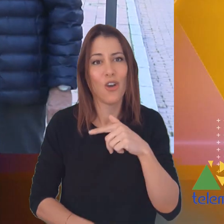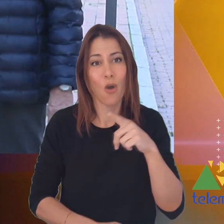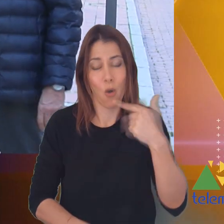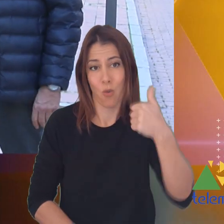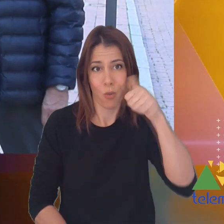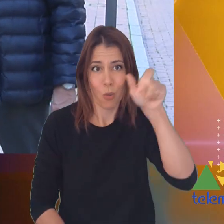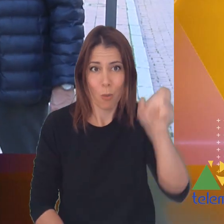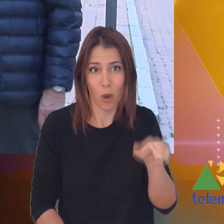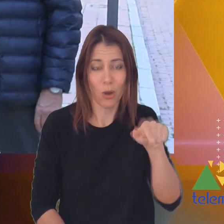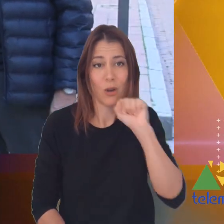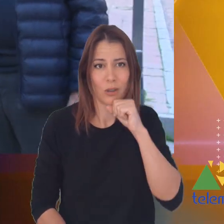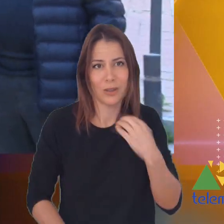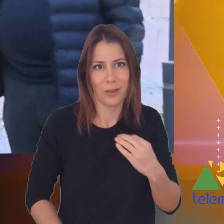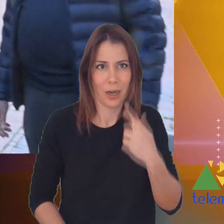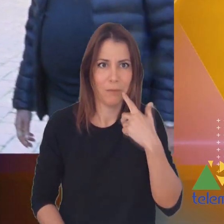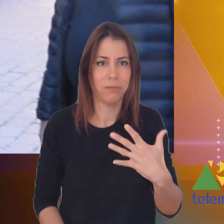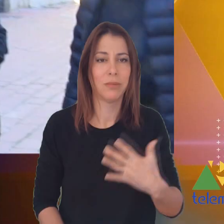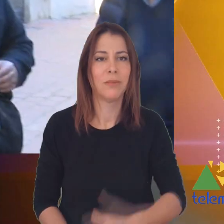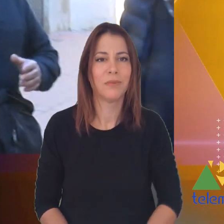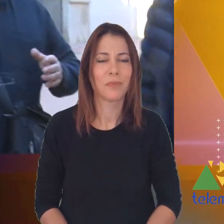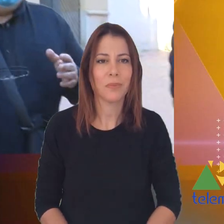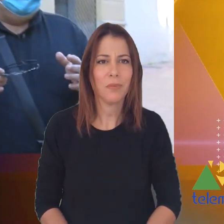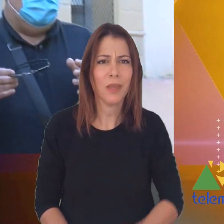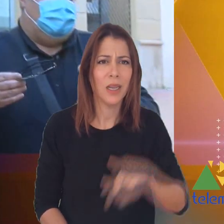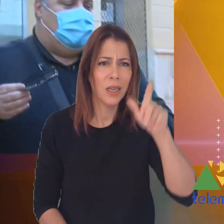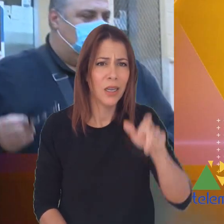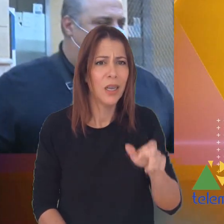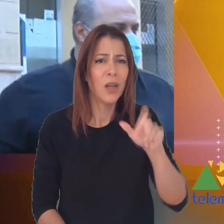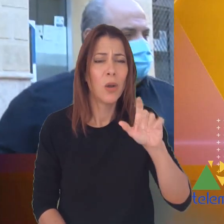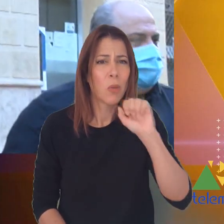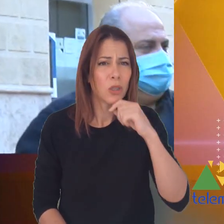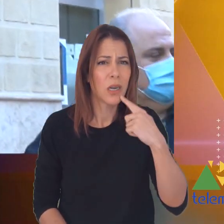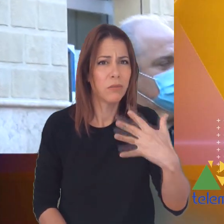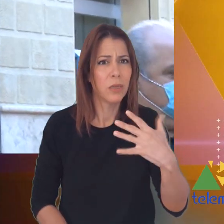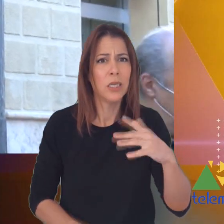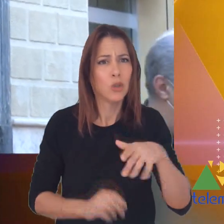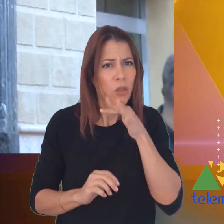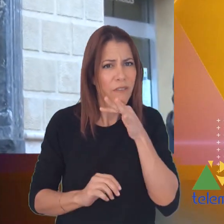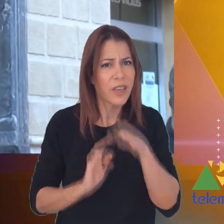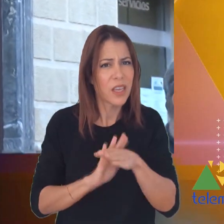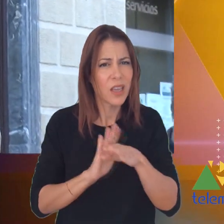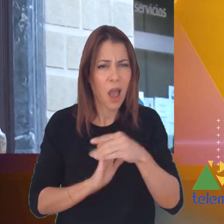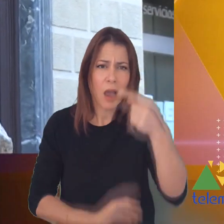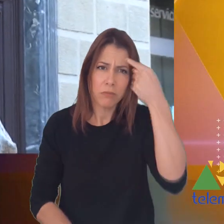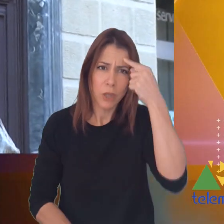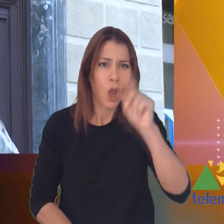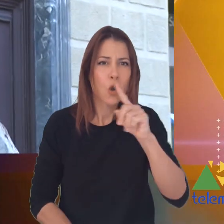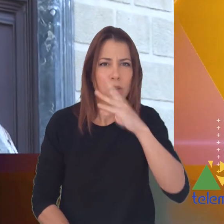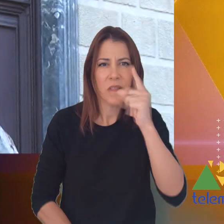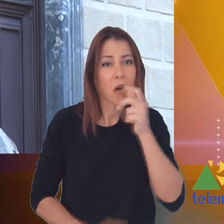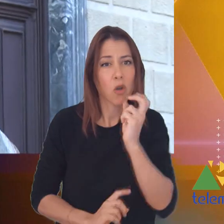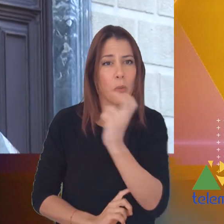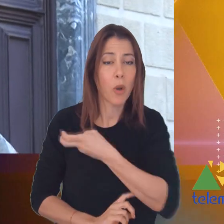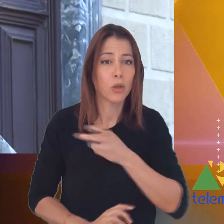ilustre, y todavía dura. Además, un madrileño ilustre que no ha pasado como otros, ¿no? que sí, que han sido ilustres, que han